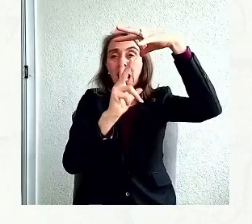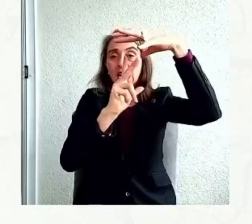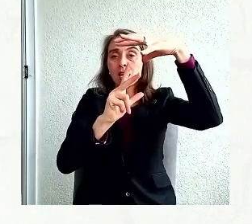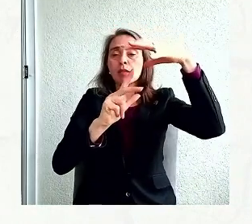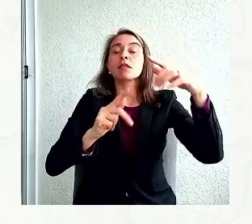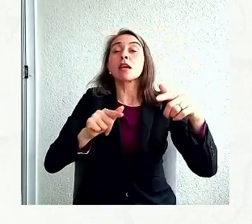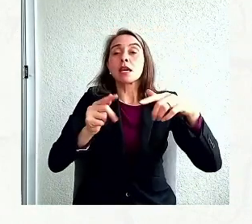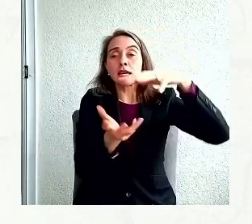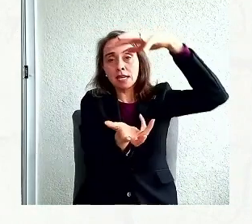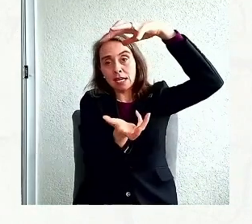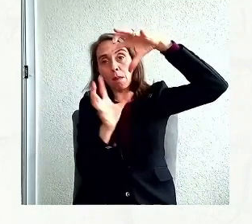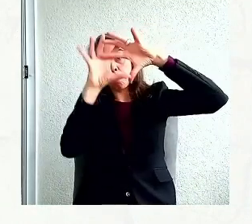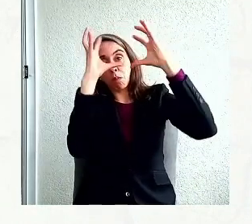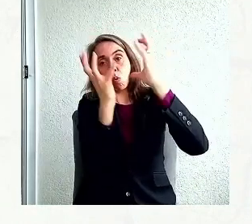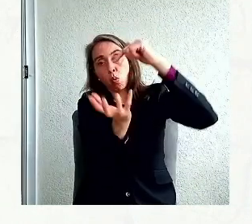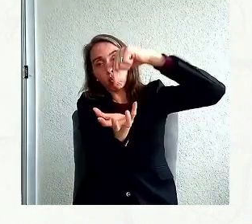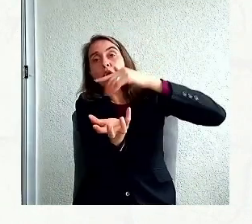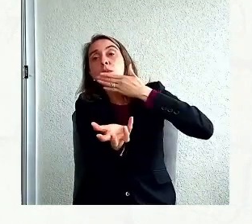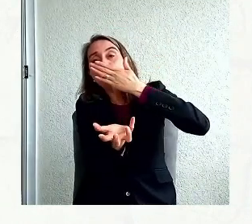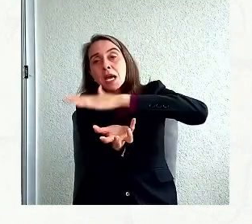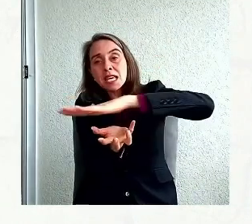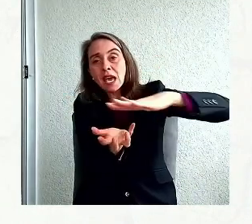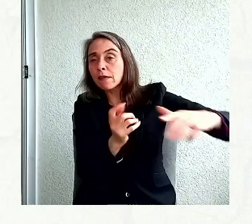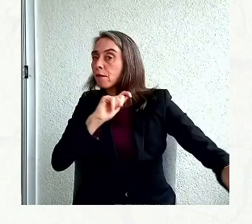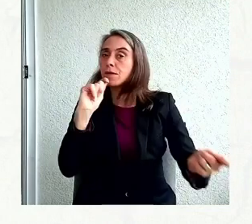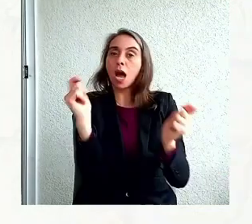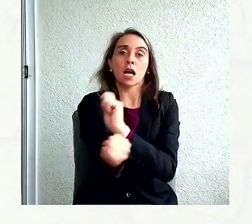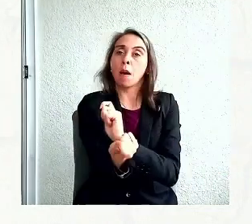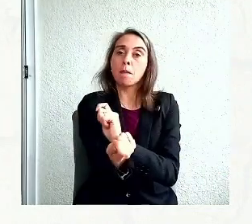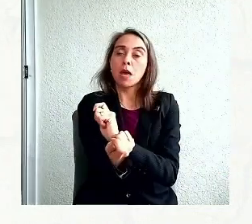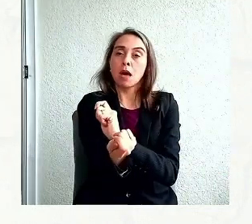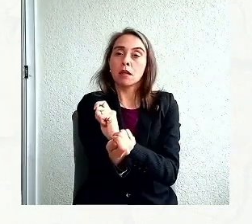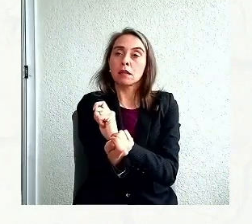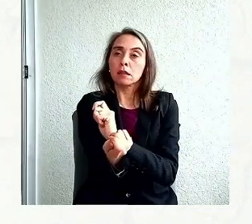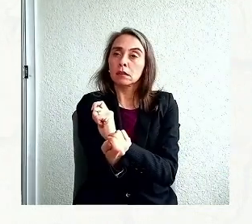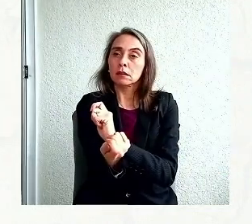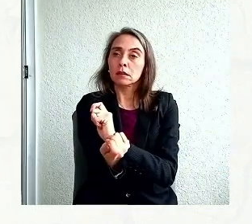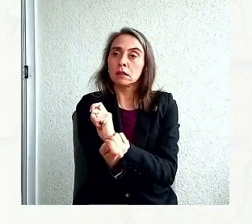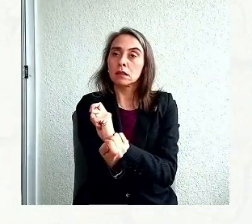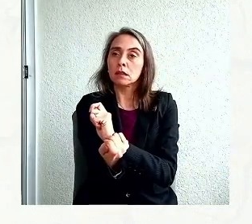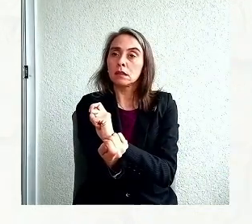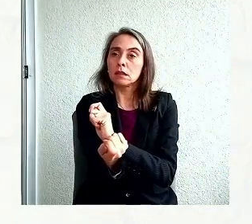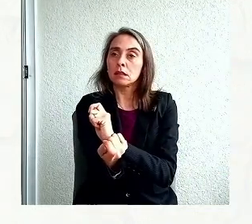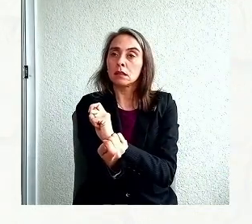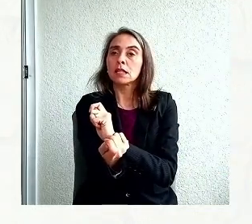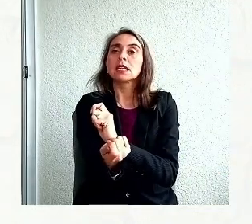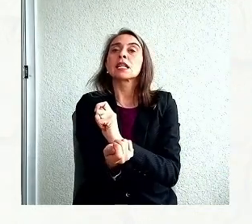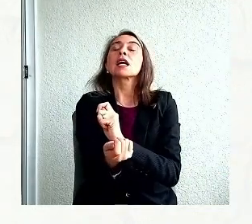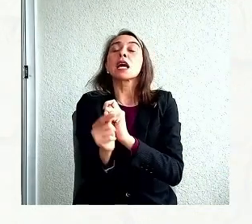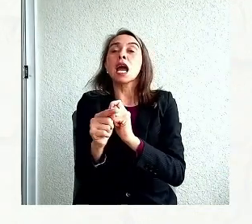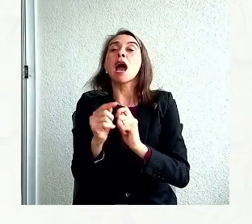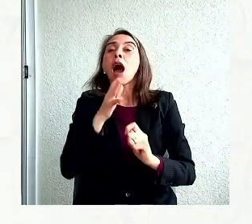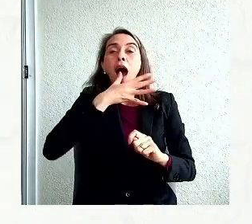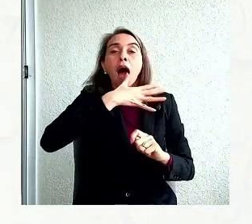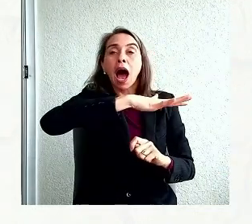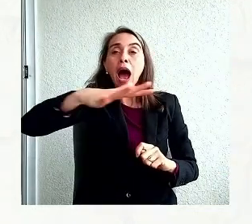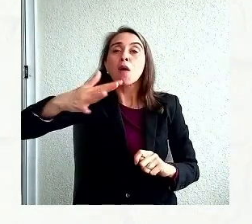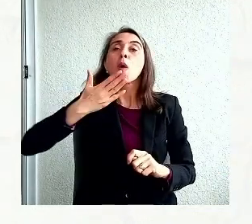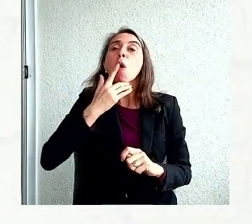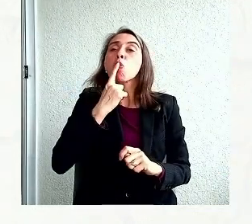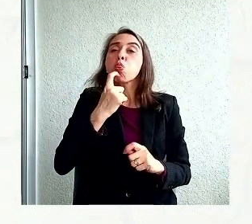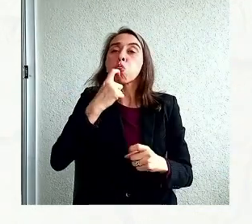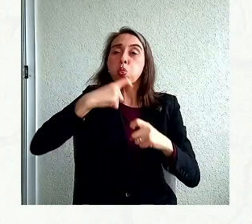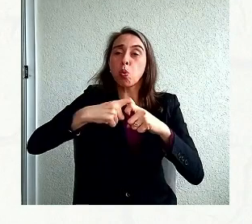digamos, en esta liberación de suelo y descongelamiento. Lo que sería peor incluso si no hacemos nada